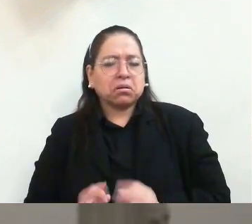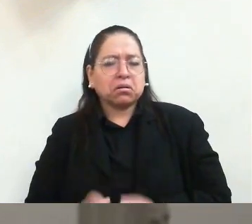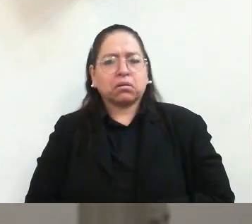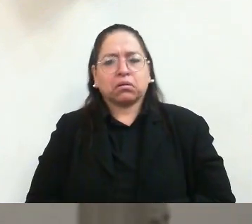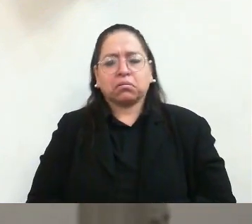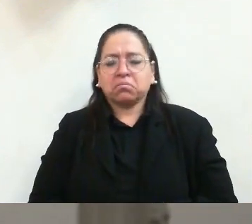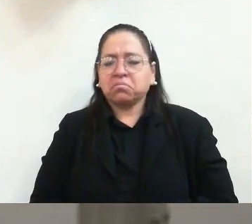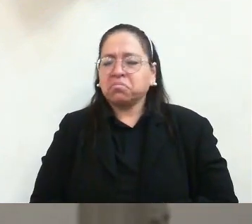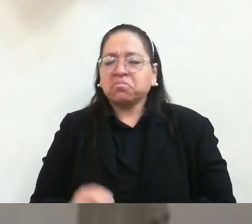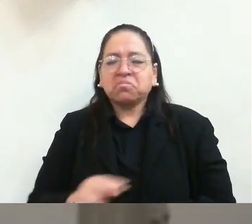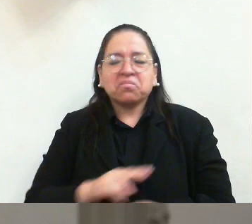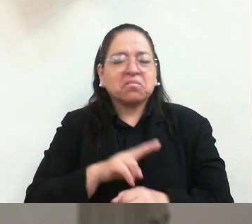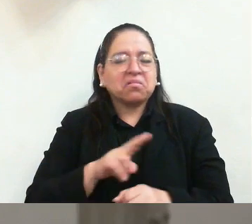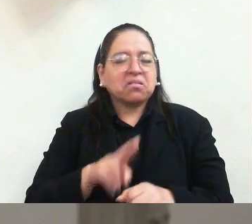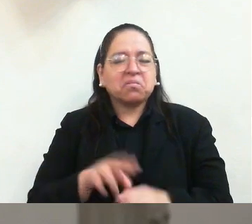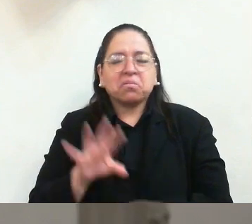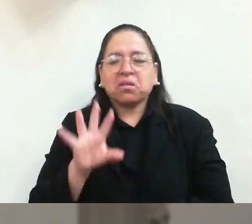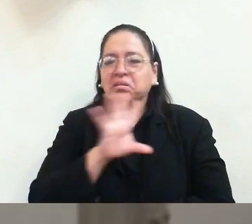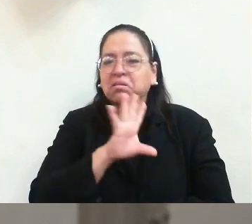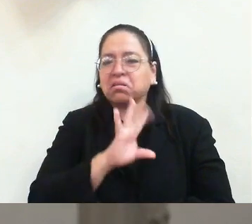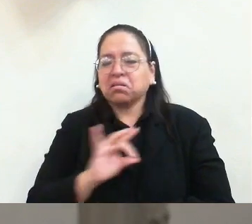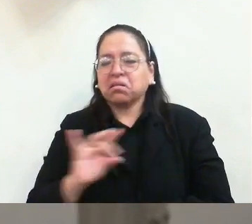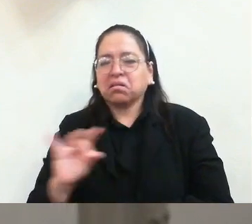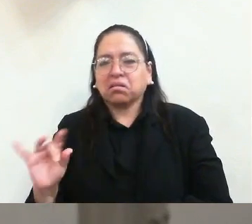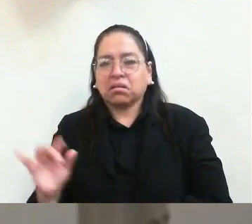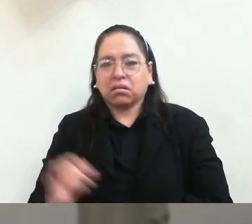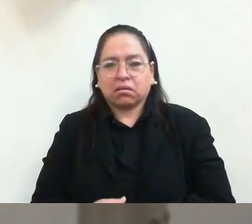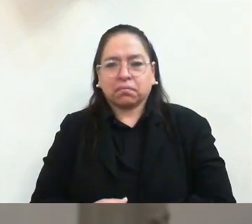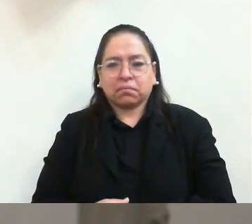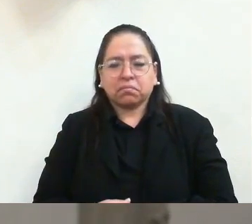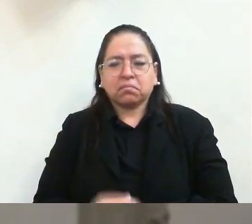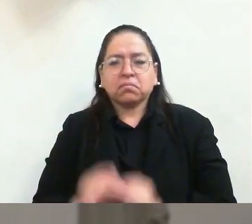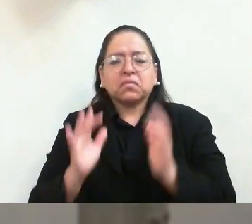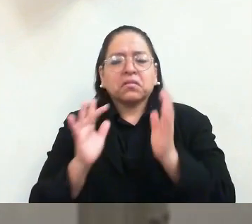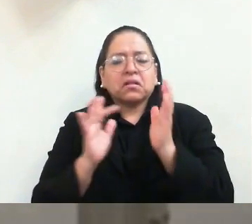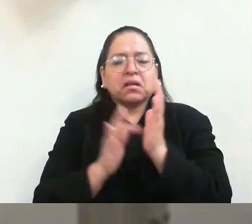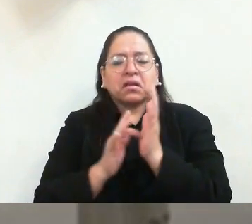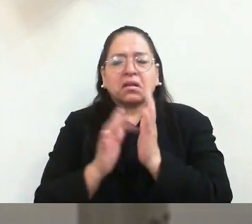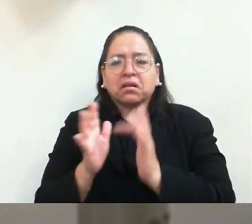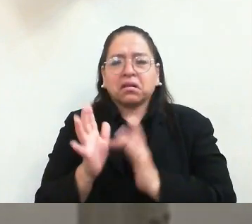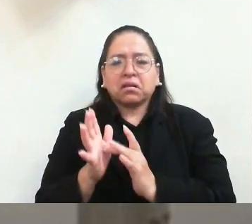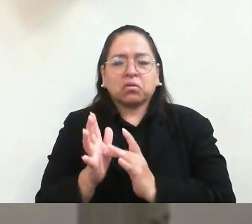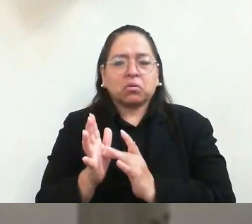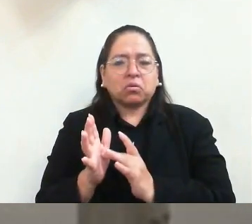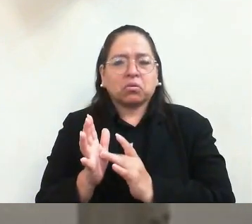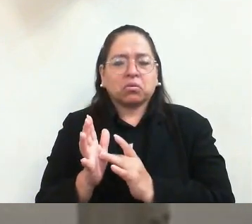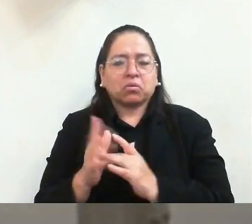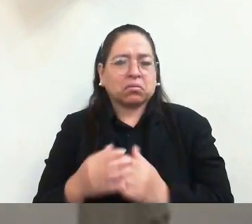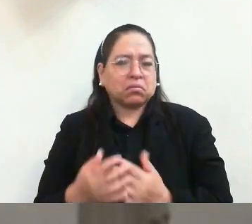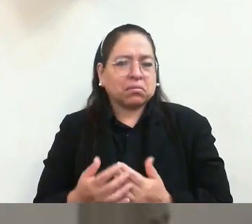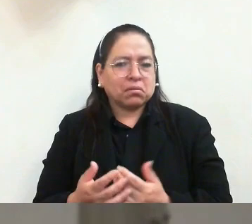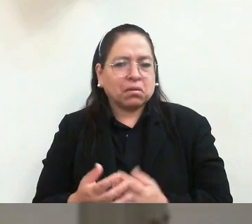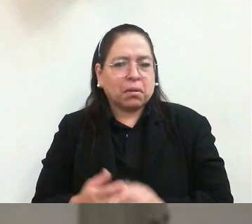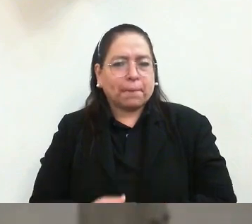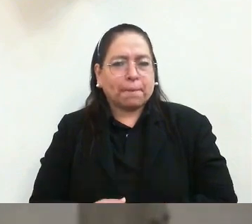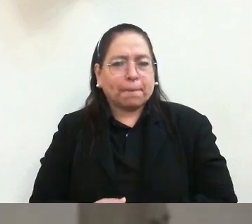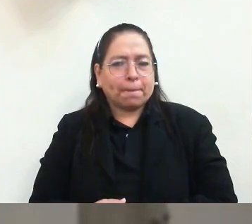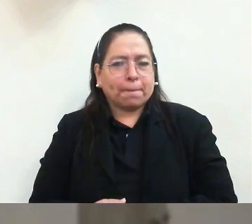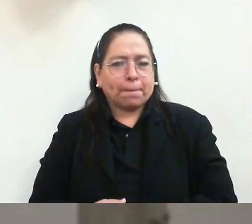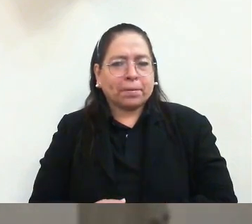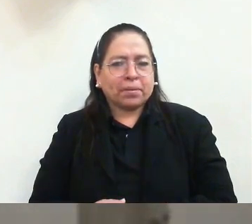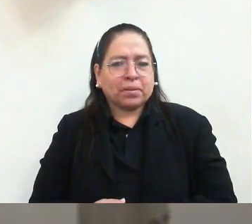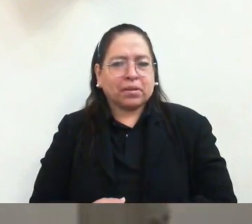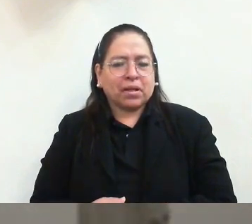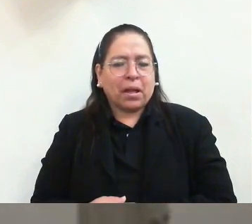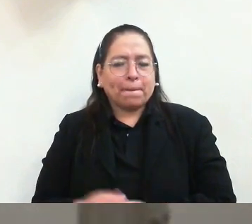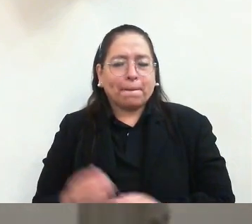como siempre él va más atrás va antes